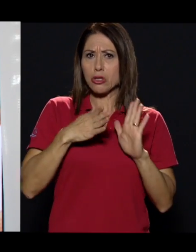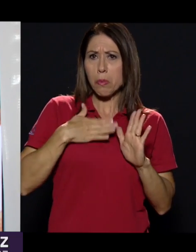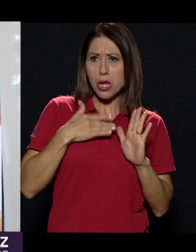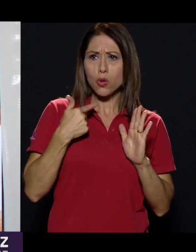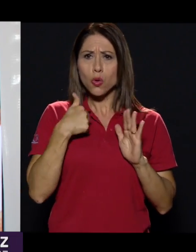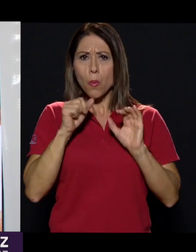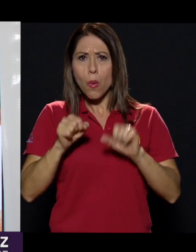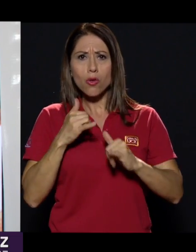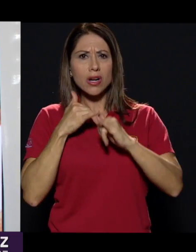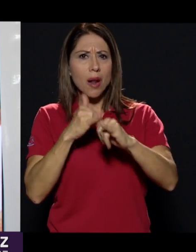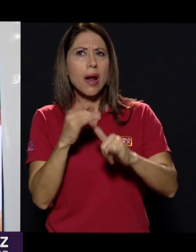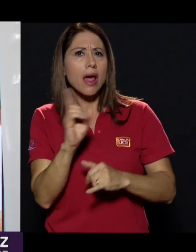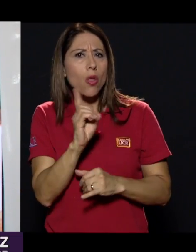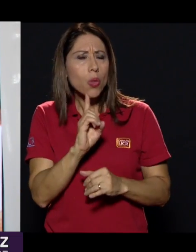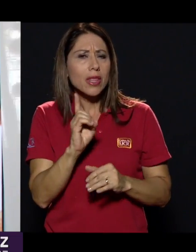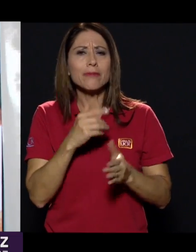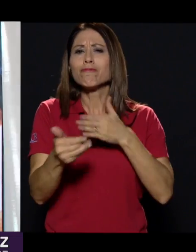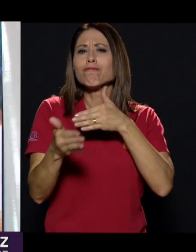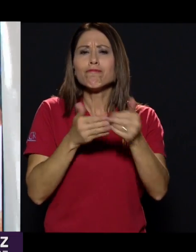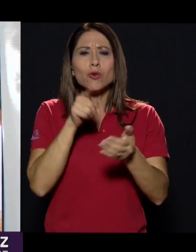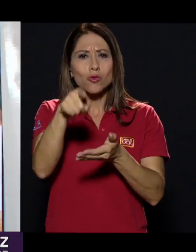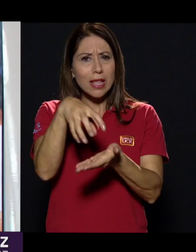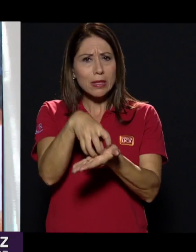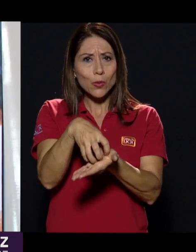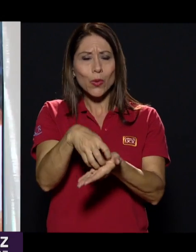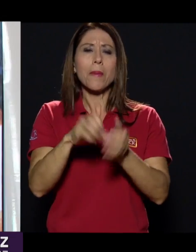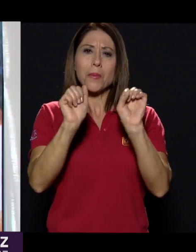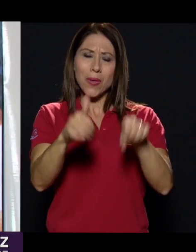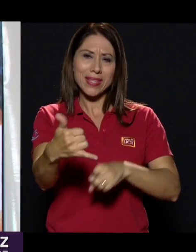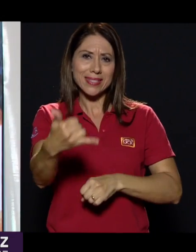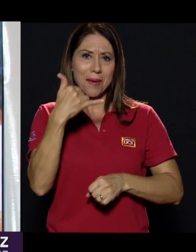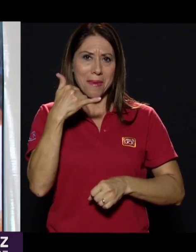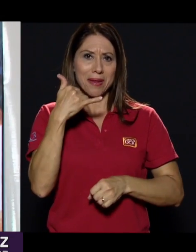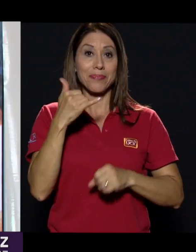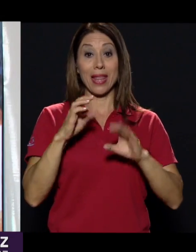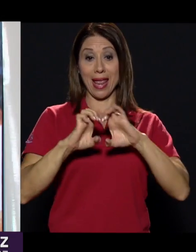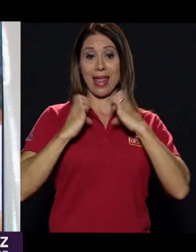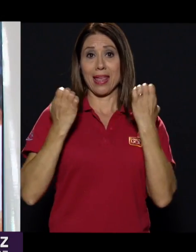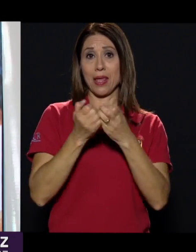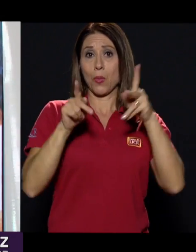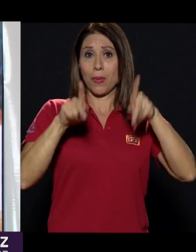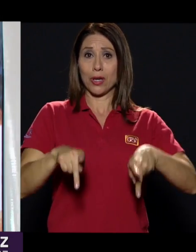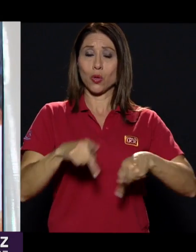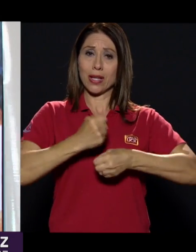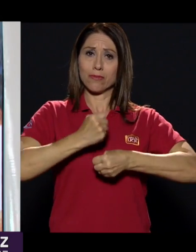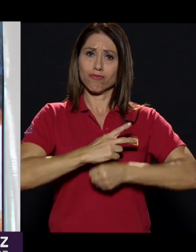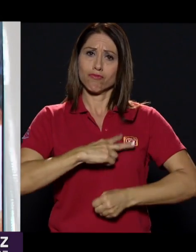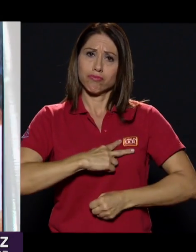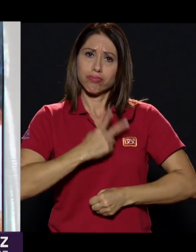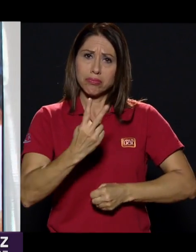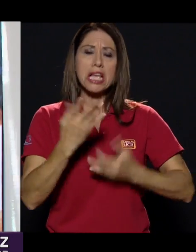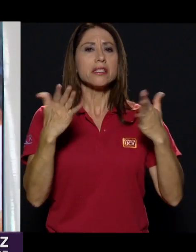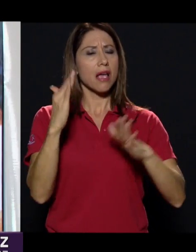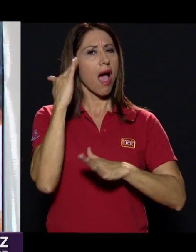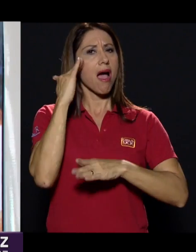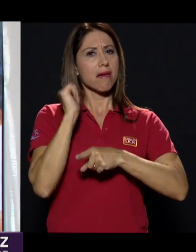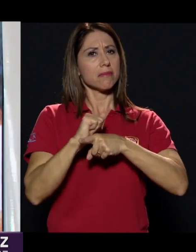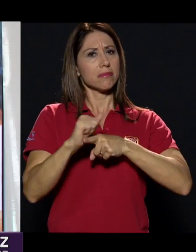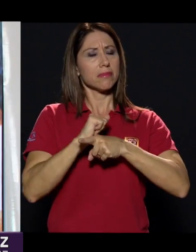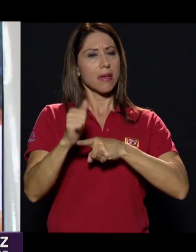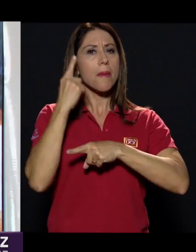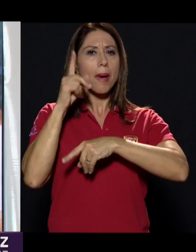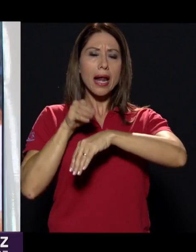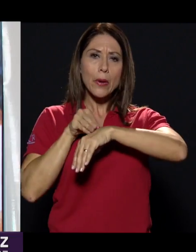derecho mío, lo puedo reclamar, ¿a dónde lo puedo reclamar? Que nos llamen, pues para eso hay un equipo de personas voluntarias que han sido